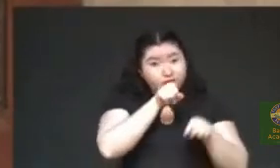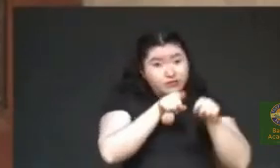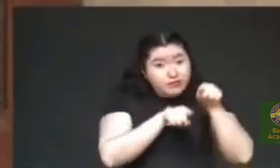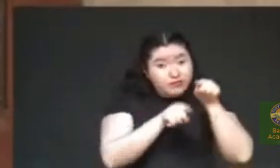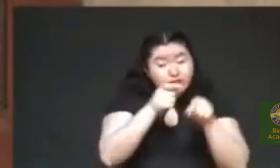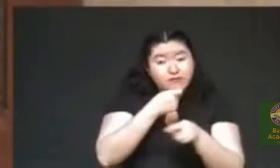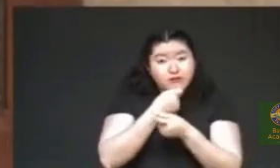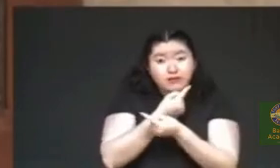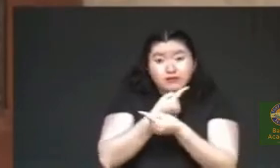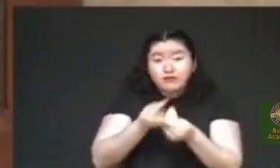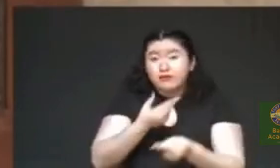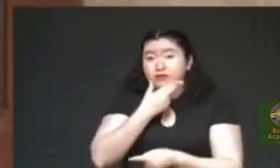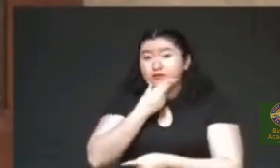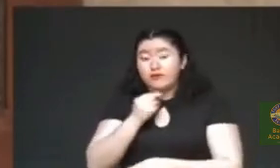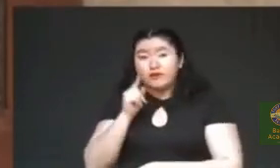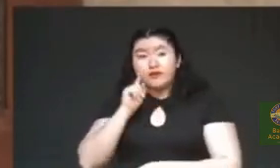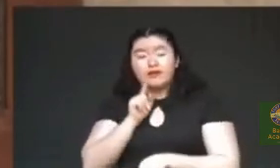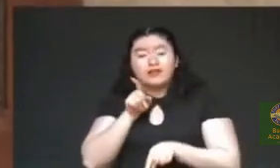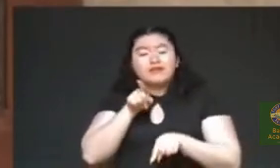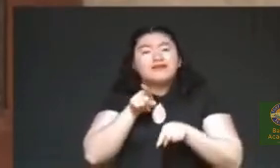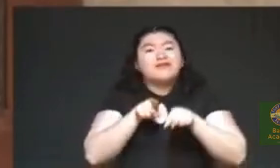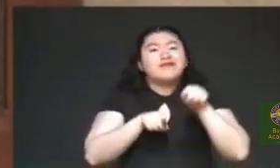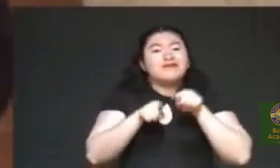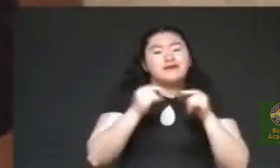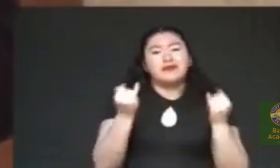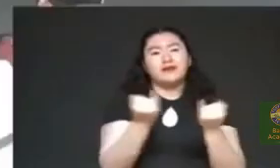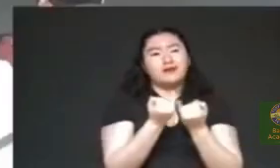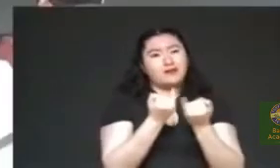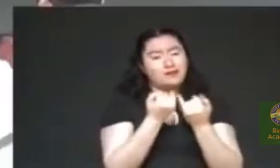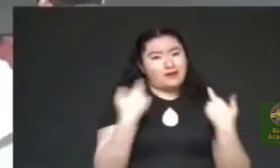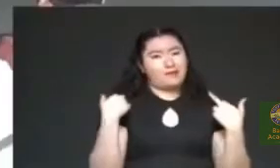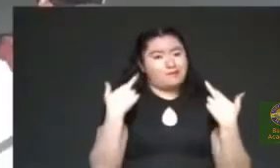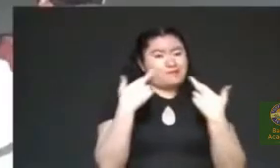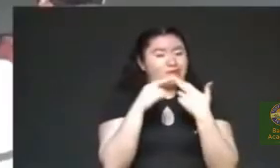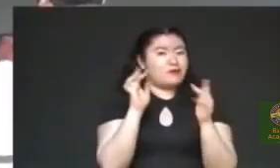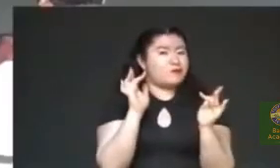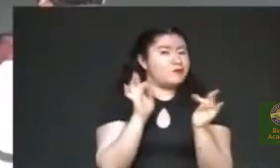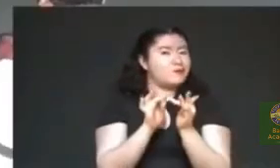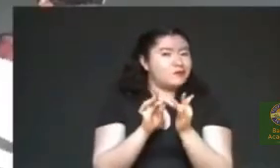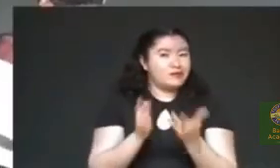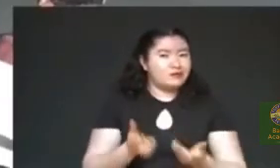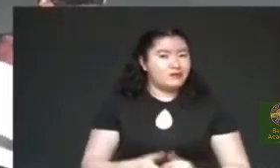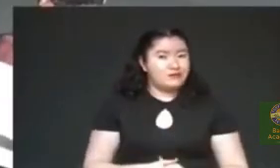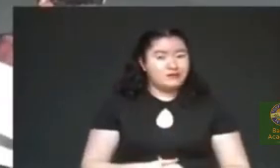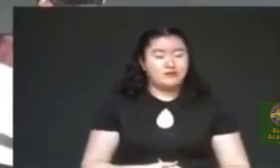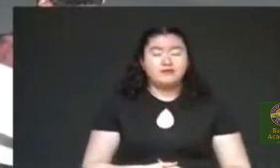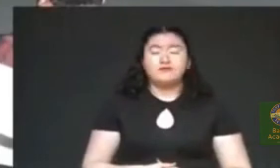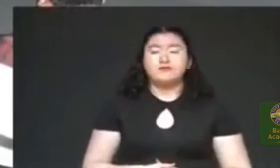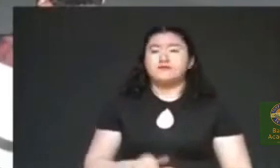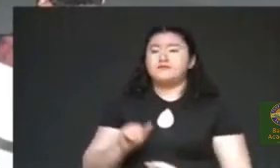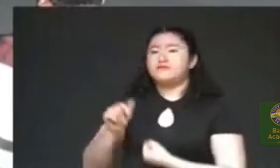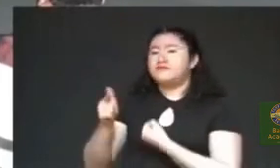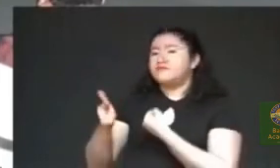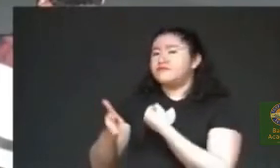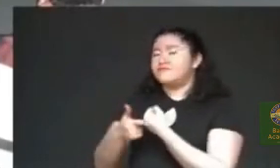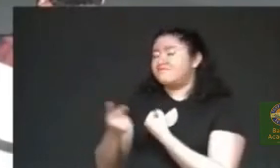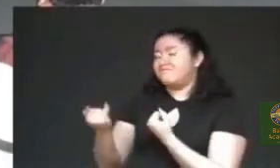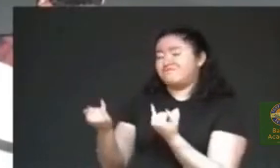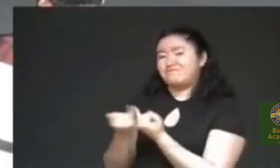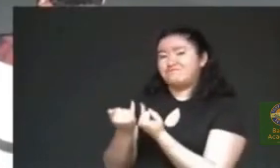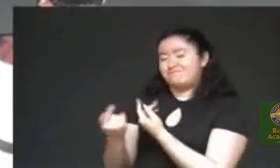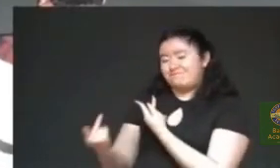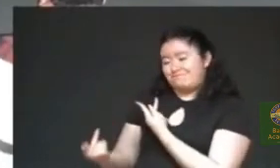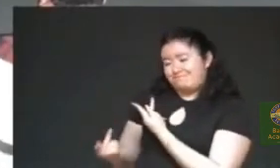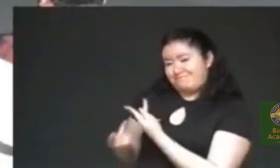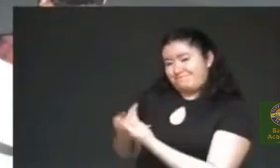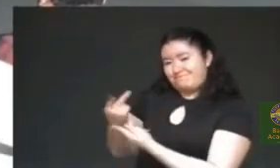niña y niño y de la relación con su docente. Una de las cuestiones que también han manifestado, incluso